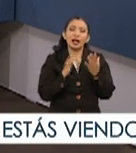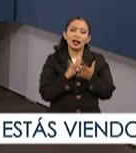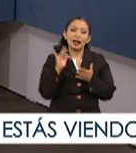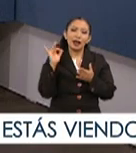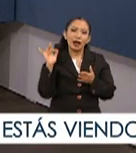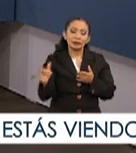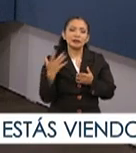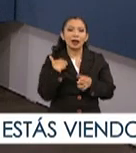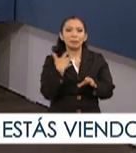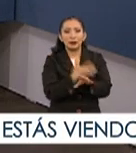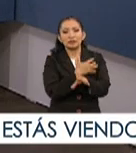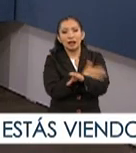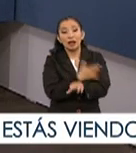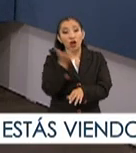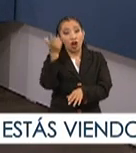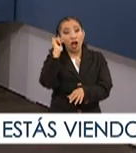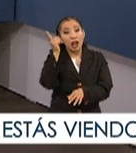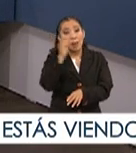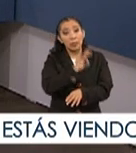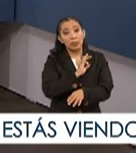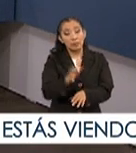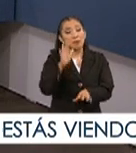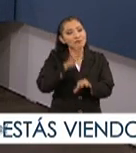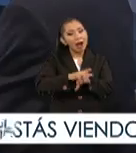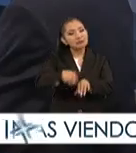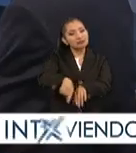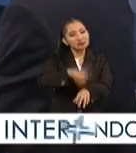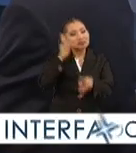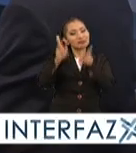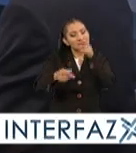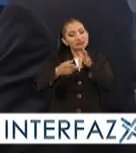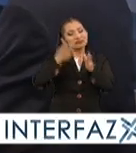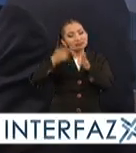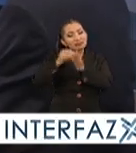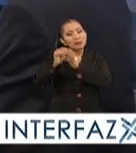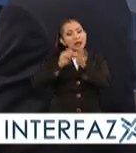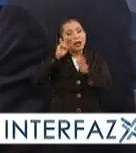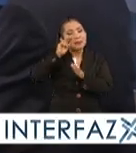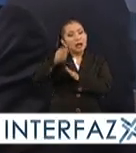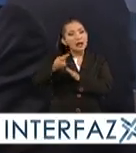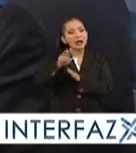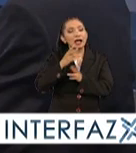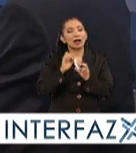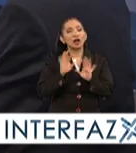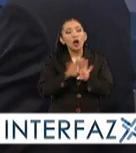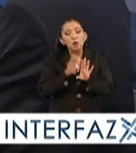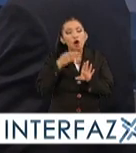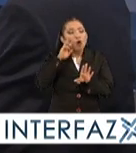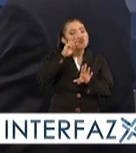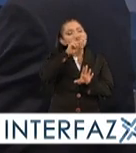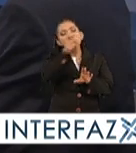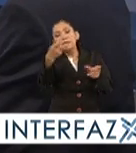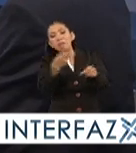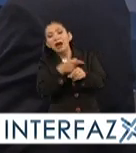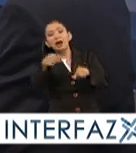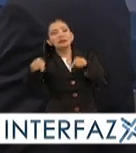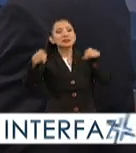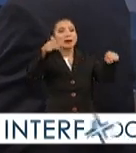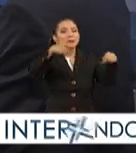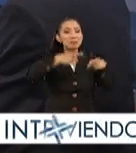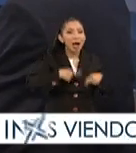agradecemos muchísimo que nos haya acompañado. Ojalá podamos seguir platicando en los subsecuentes meses para ver cómo se va recibiendo y cómo se